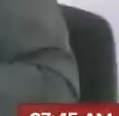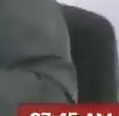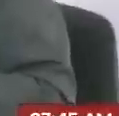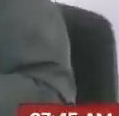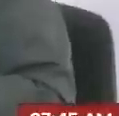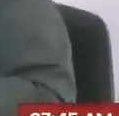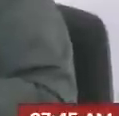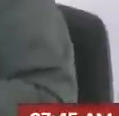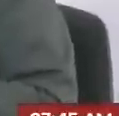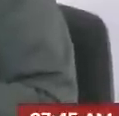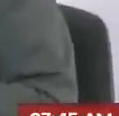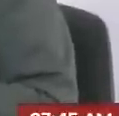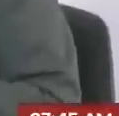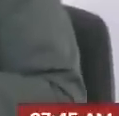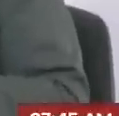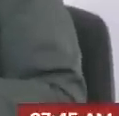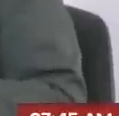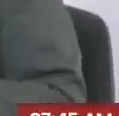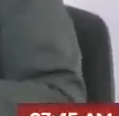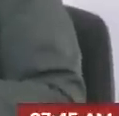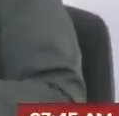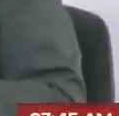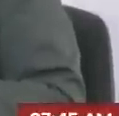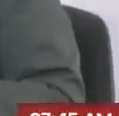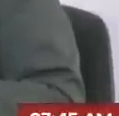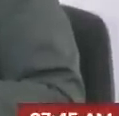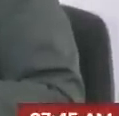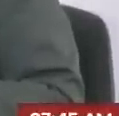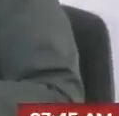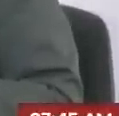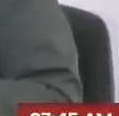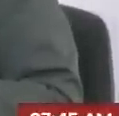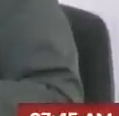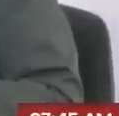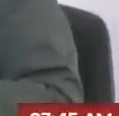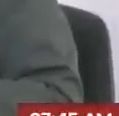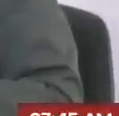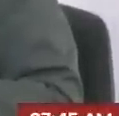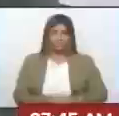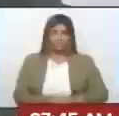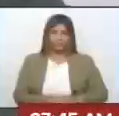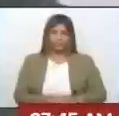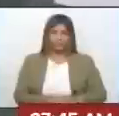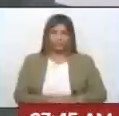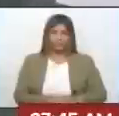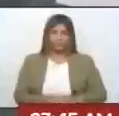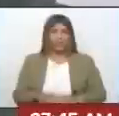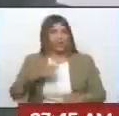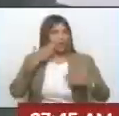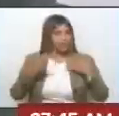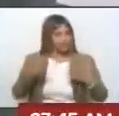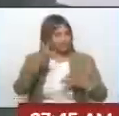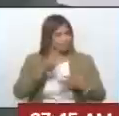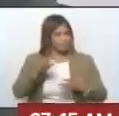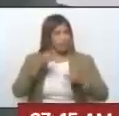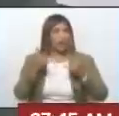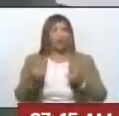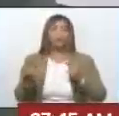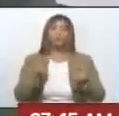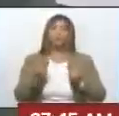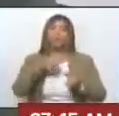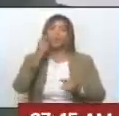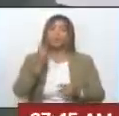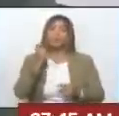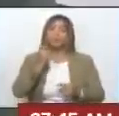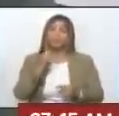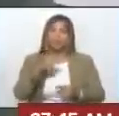Hola, hola Venezuela, saluda a la audiencia que está en sintonía del programa matutino que se escucha por radio y se ve por televisión. En esta parte del programa seguimos conversando con el diputado